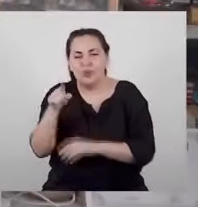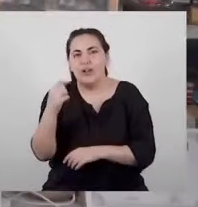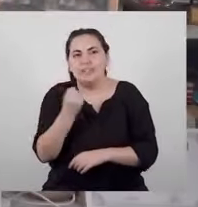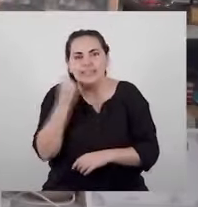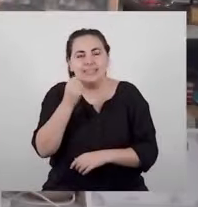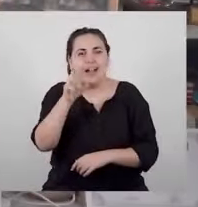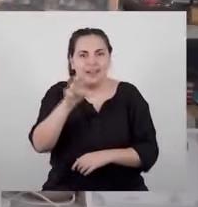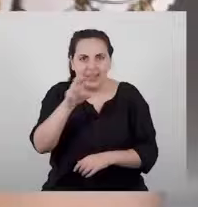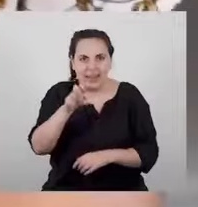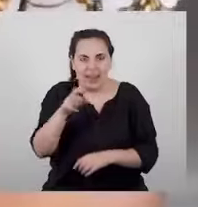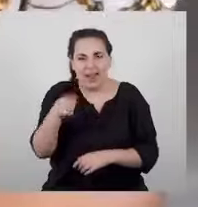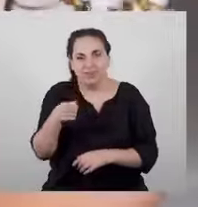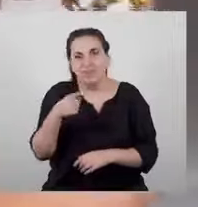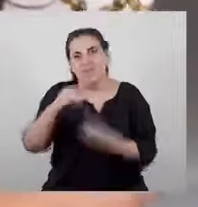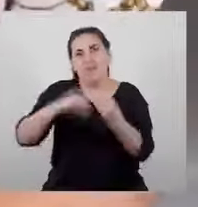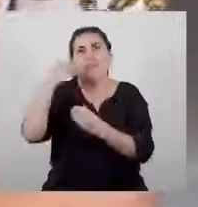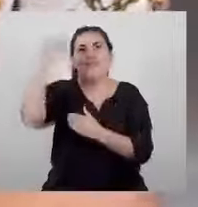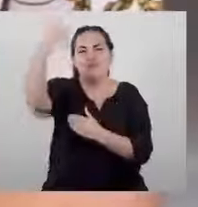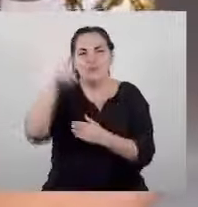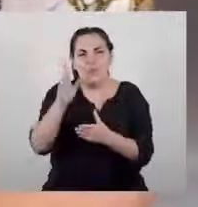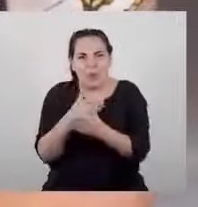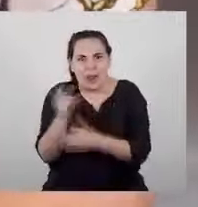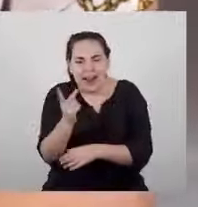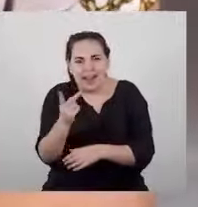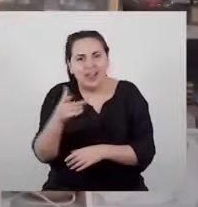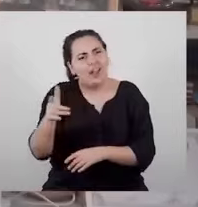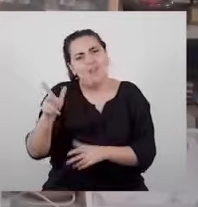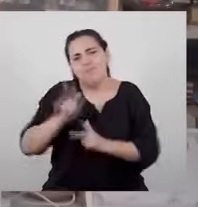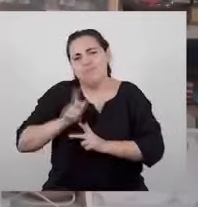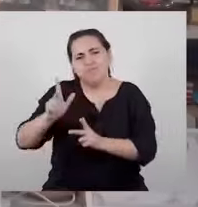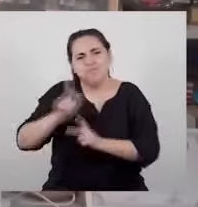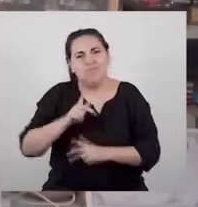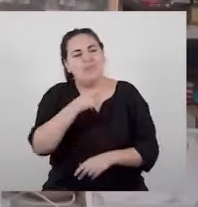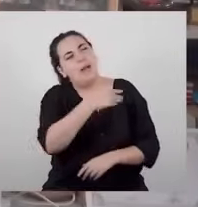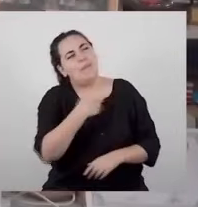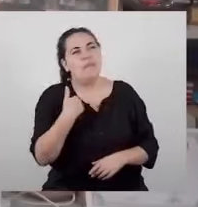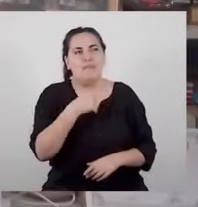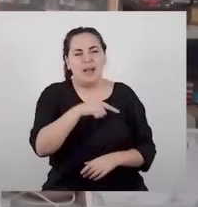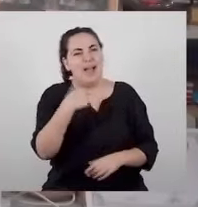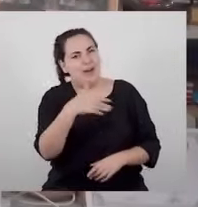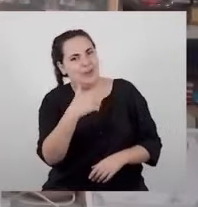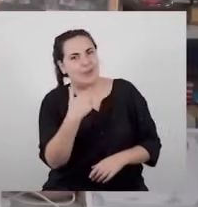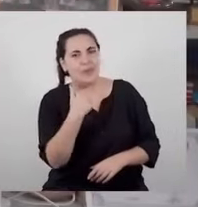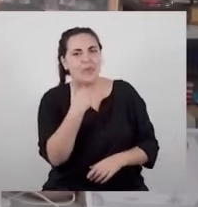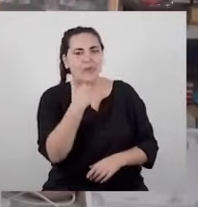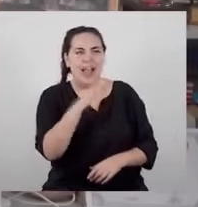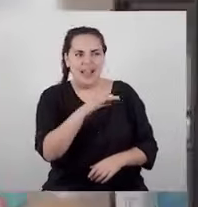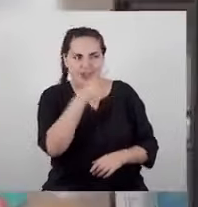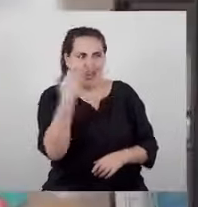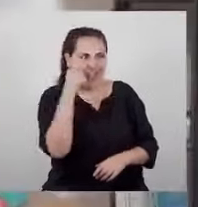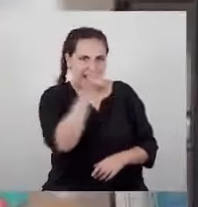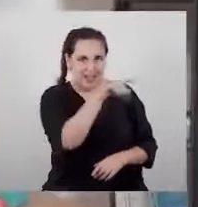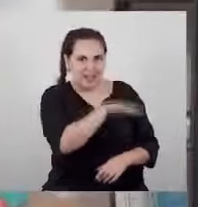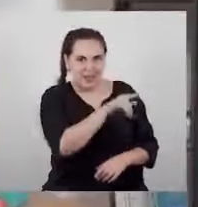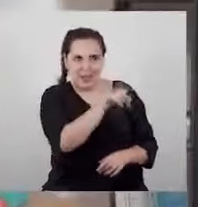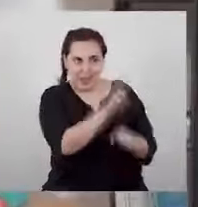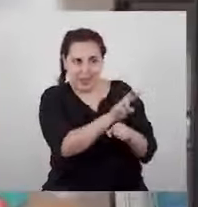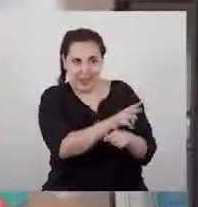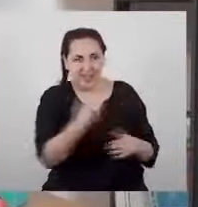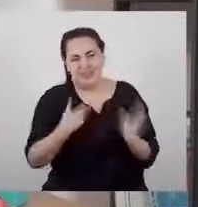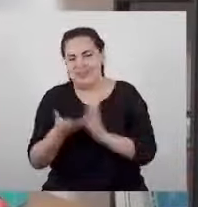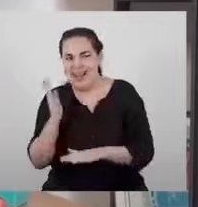familia con su novia muchas veces me lo decía ahora cuando tenga mi hijo me lo vas a cuidar vos mientras nosotros salimos